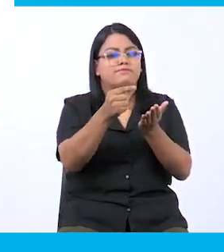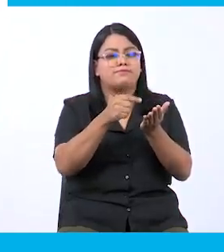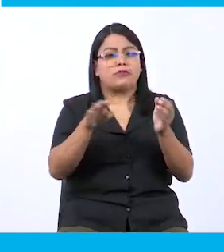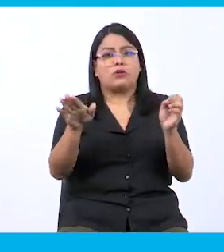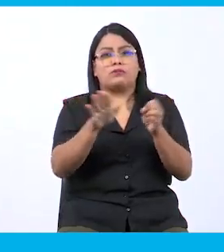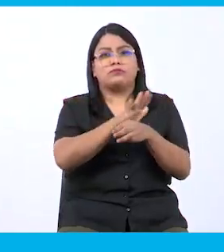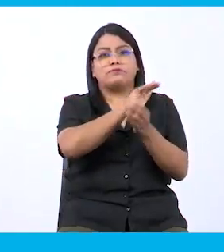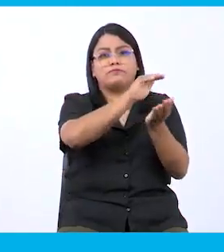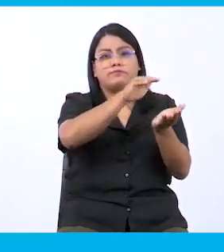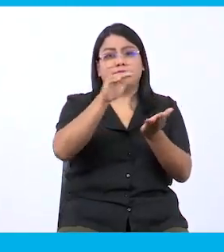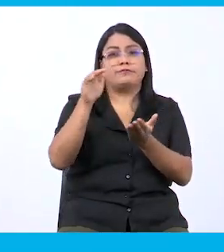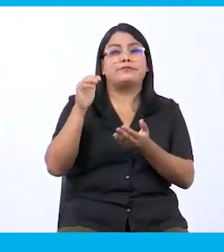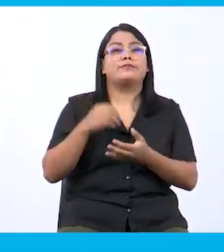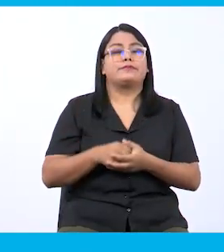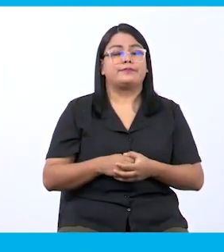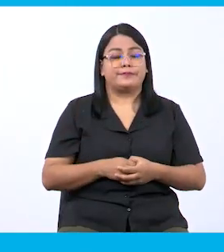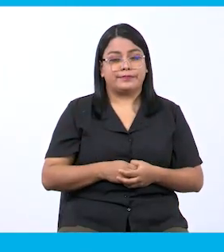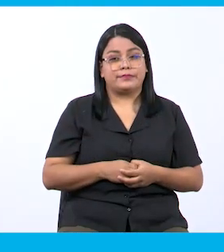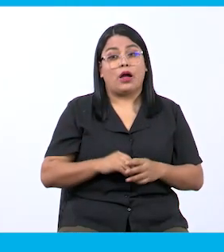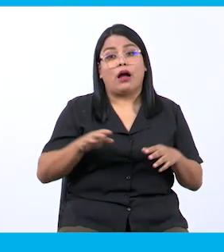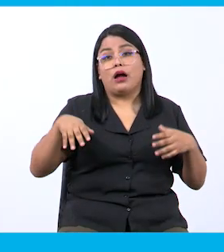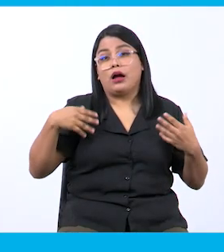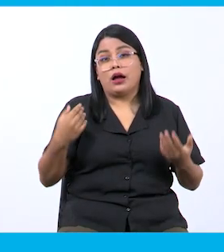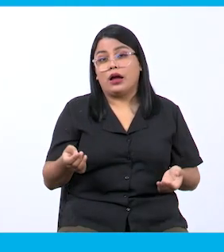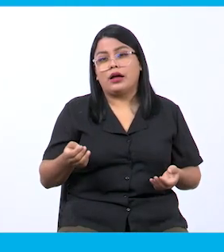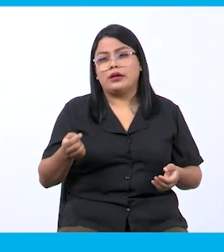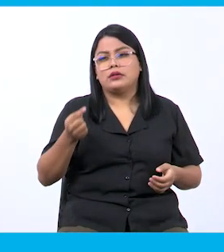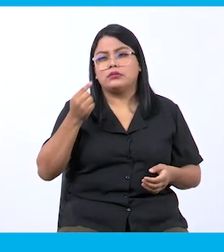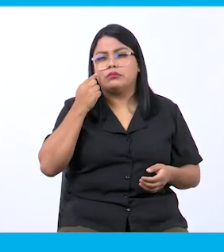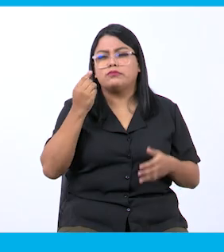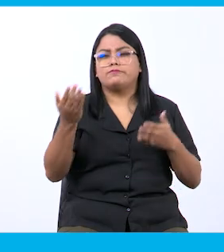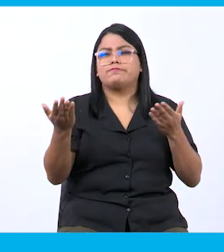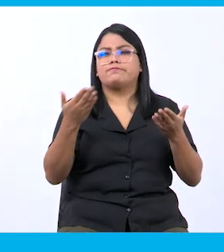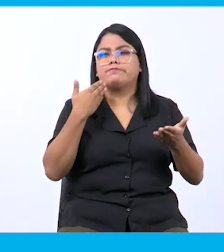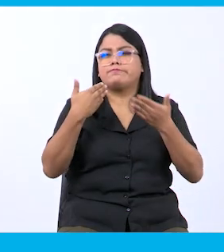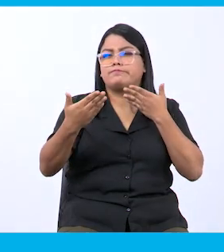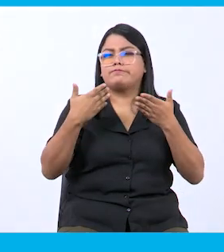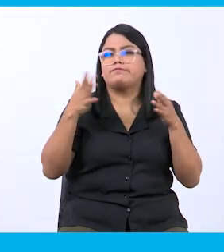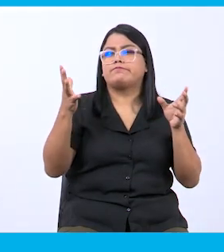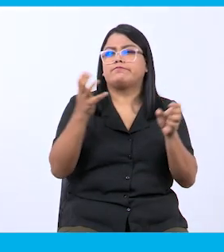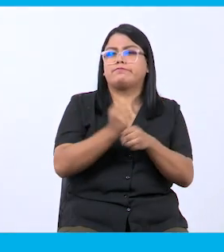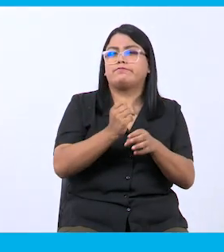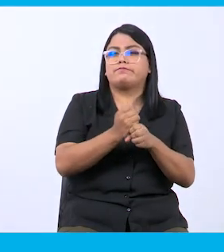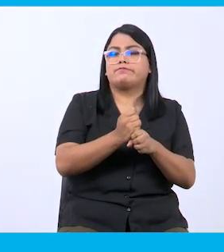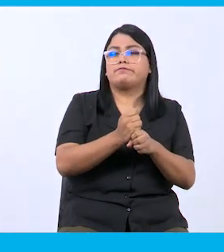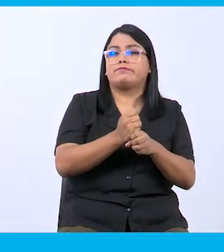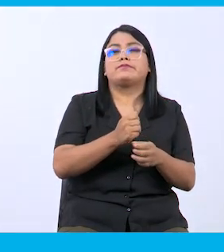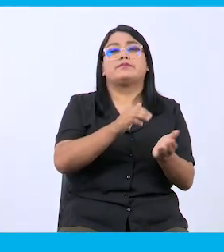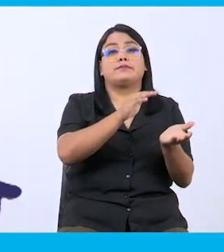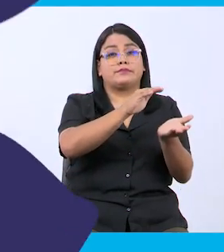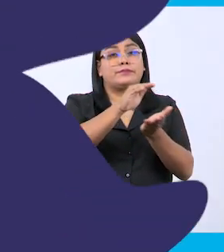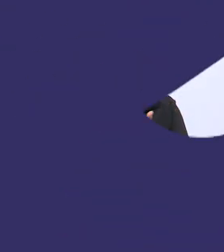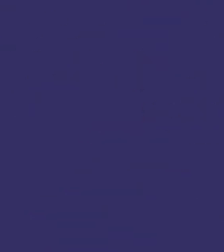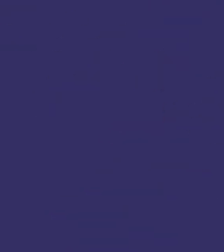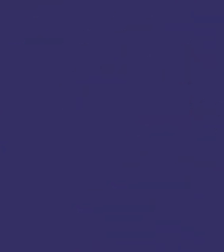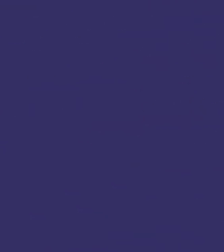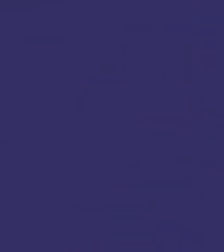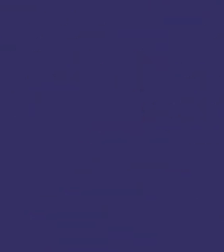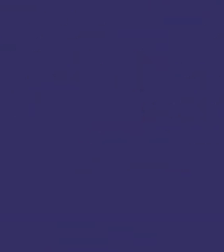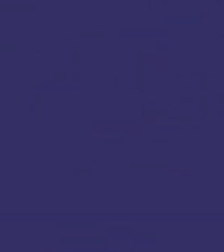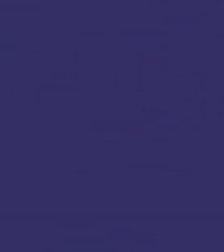conforman cada unidad del libro de texto, ya que contienen una breve explicación sobre cada apartado.